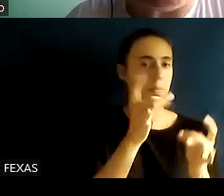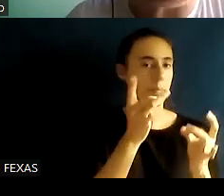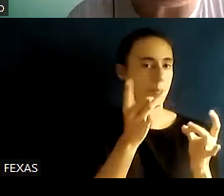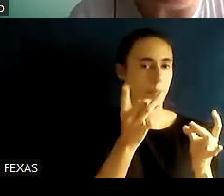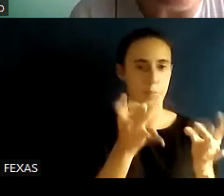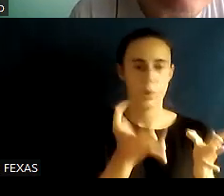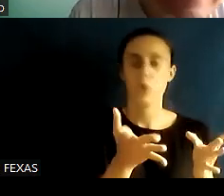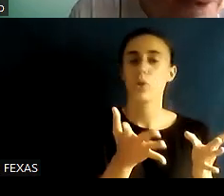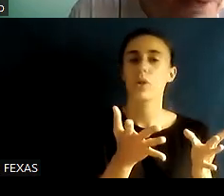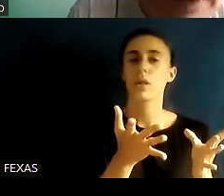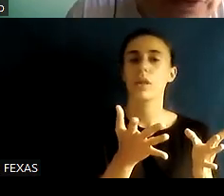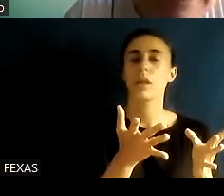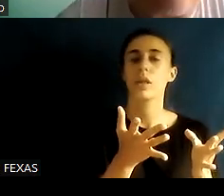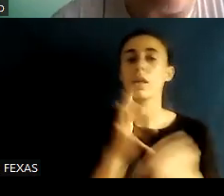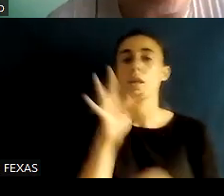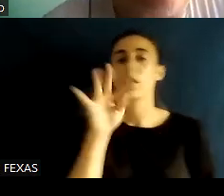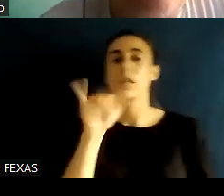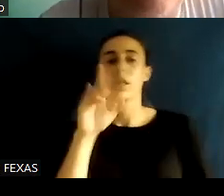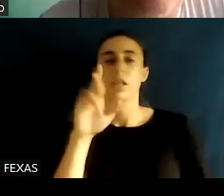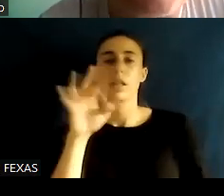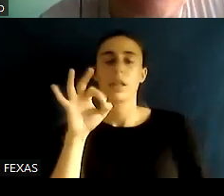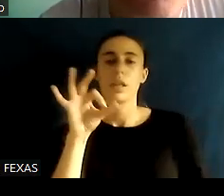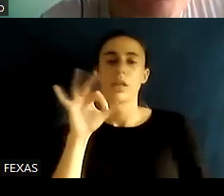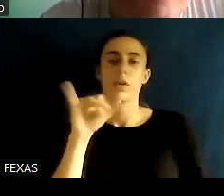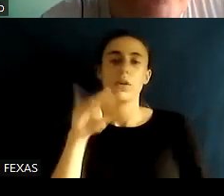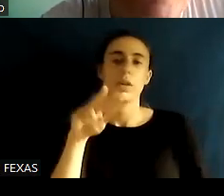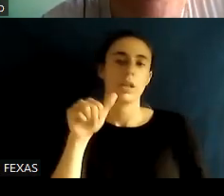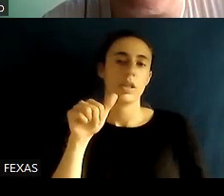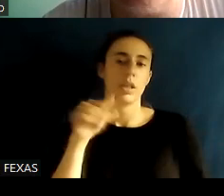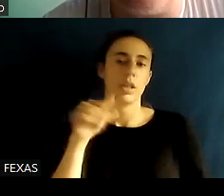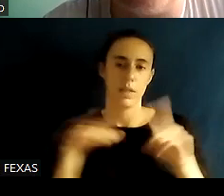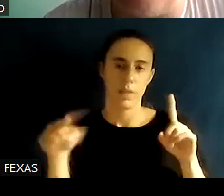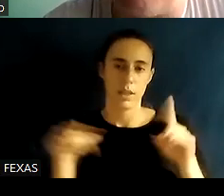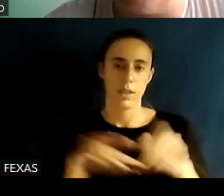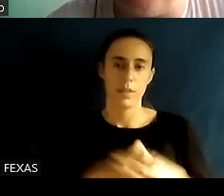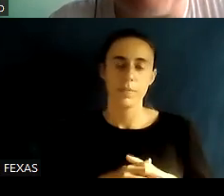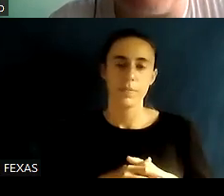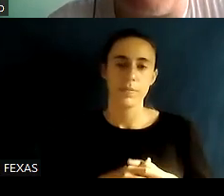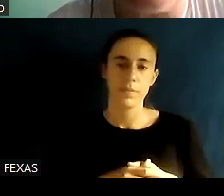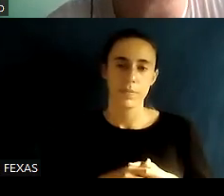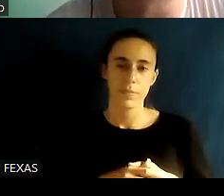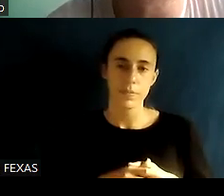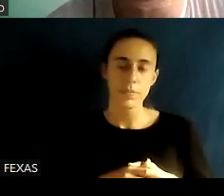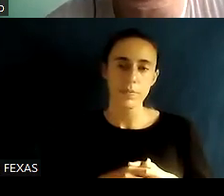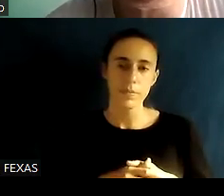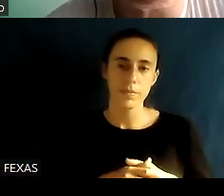la serotonina. En el caso de la tirosina no sucede lo mismo con la dopamina o la noradrenalina.